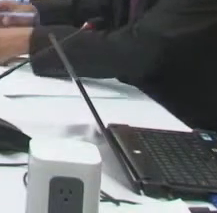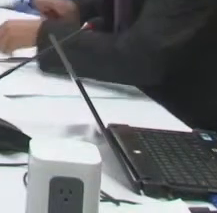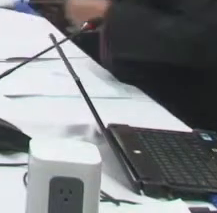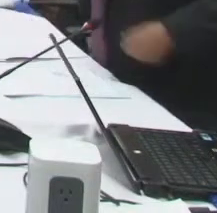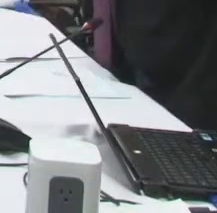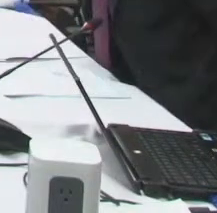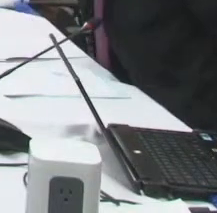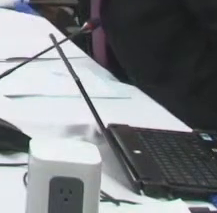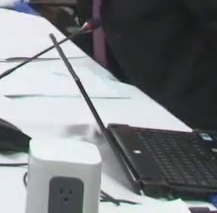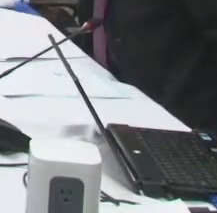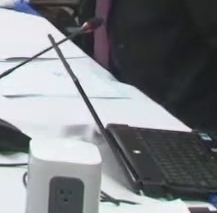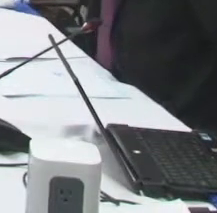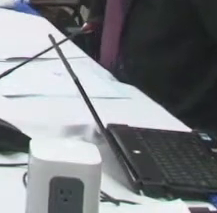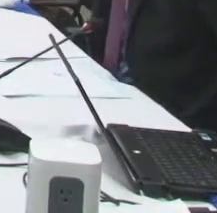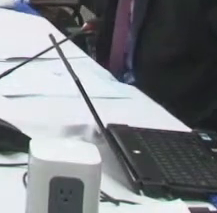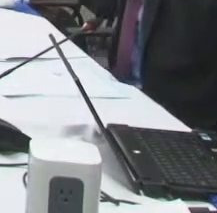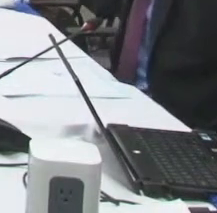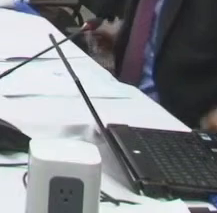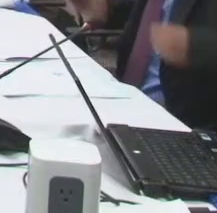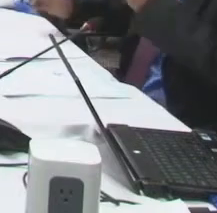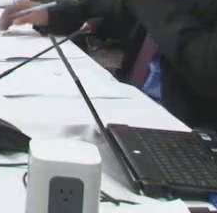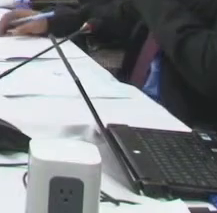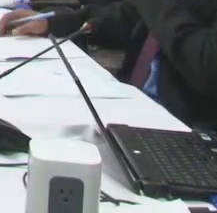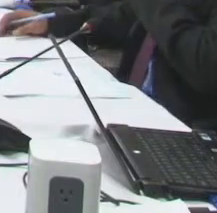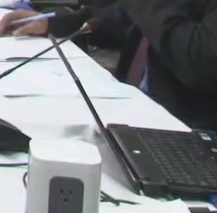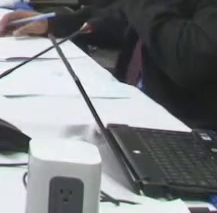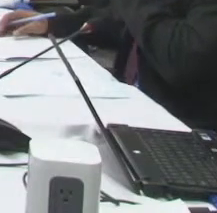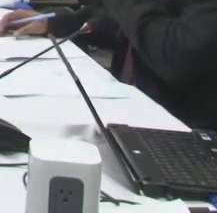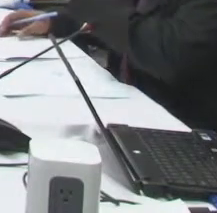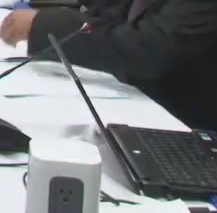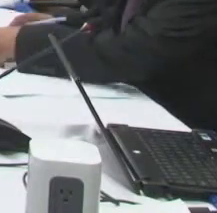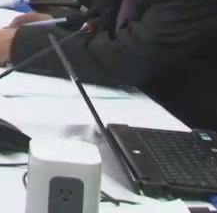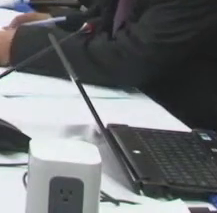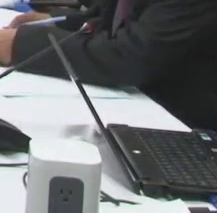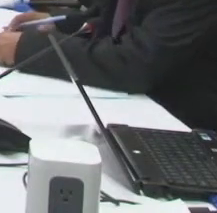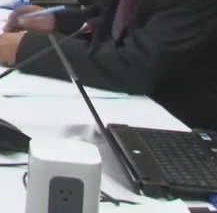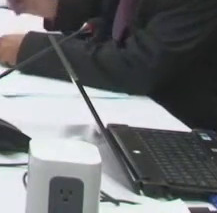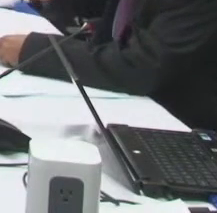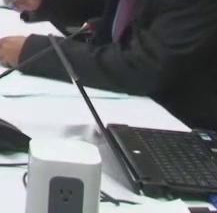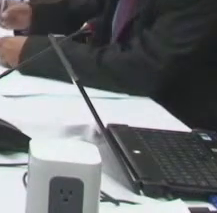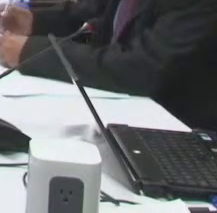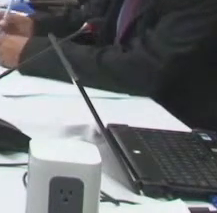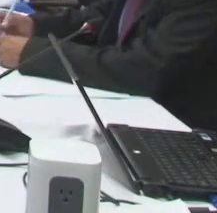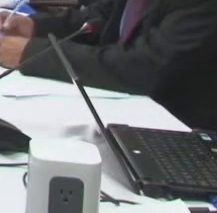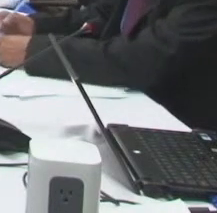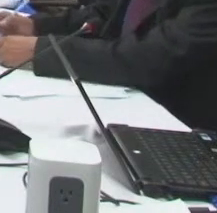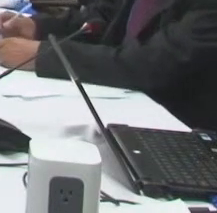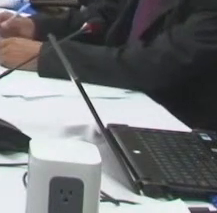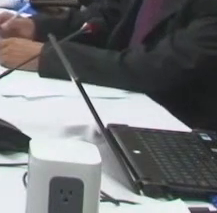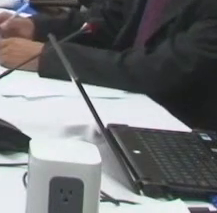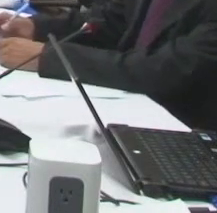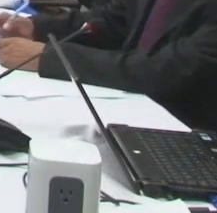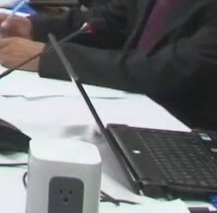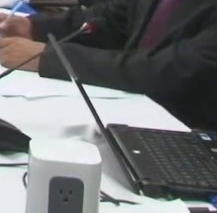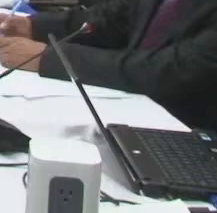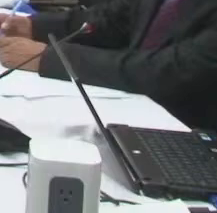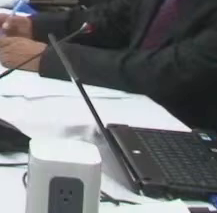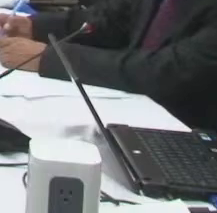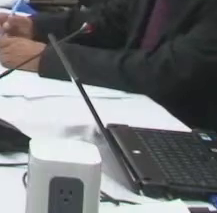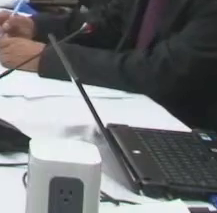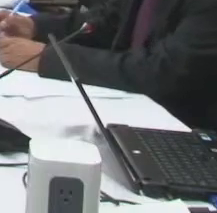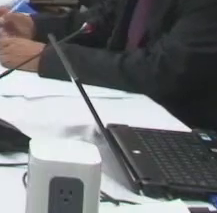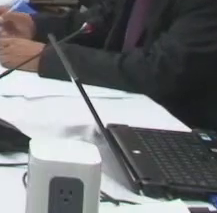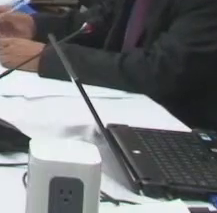El artículo 7, unidad fiscal especializada. Licenciada. Por parte de nosotros